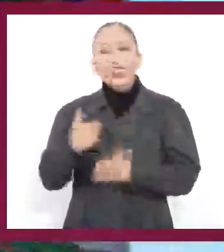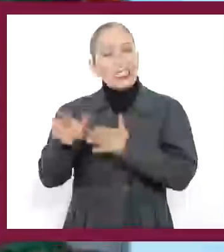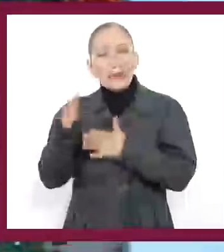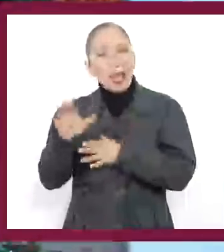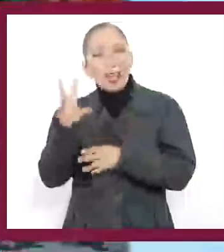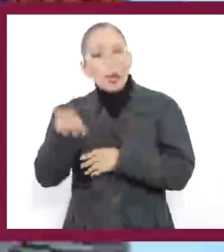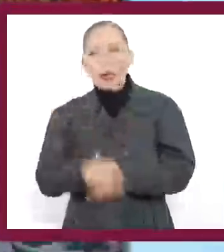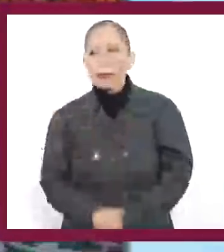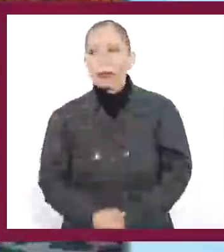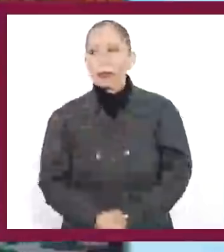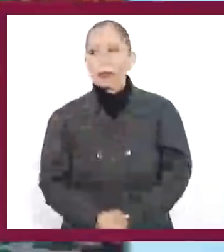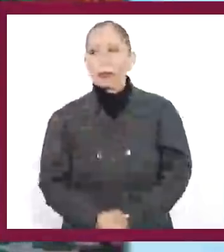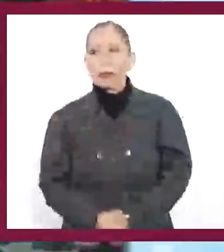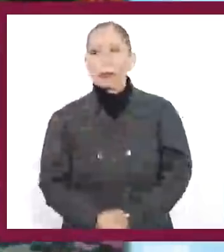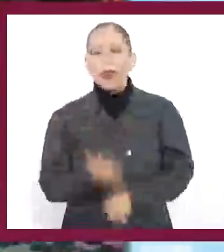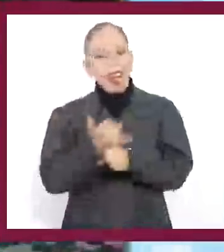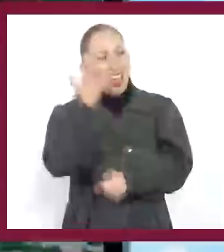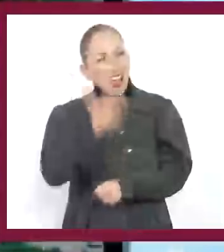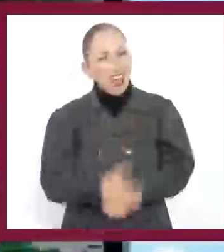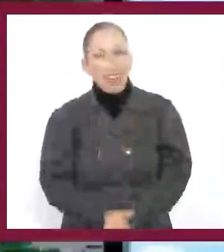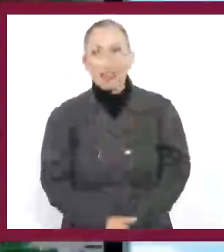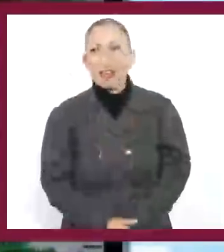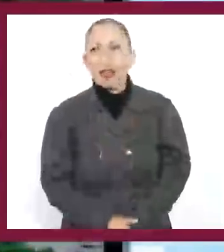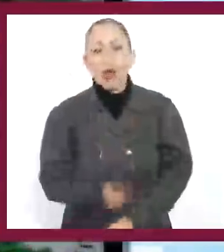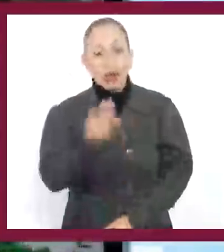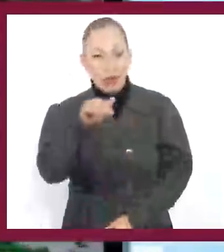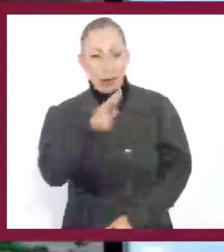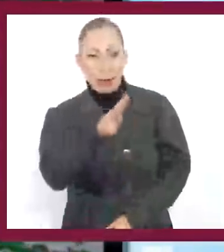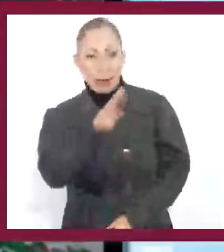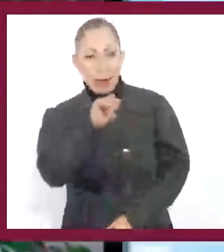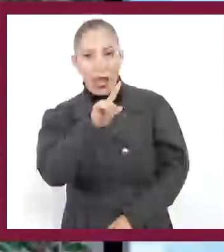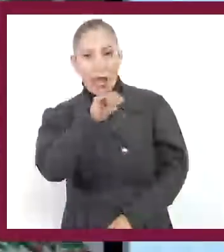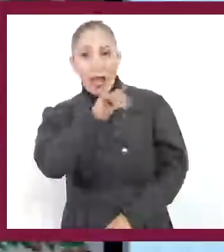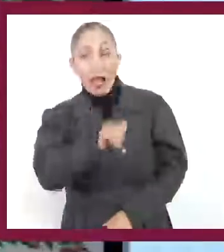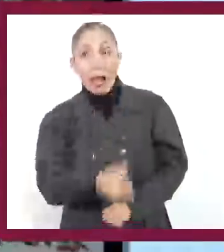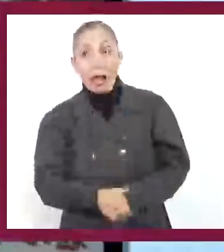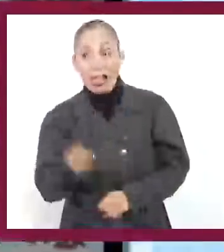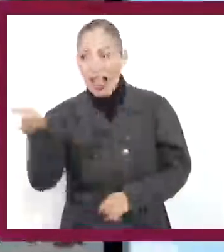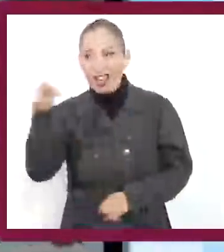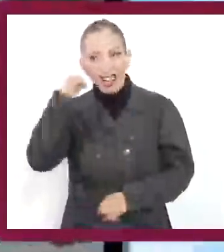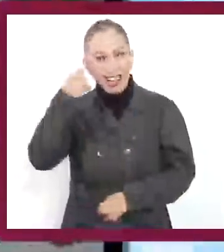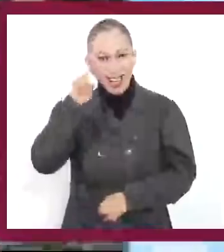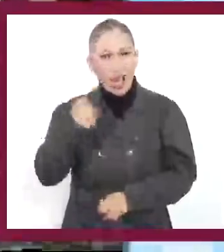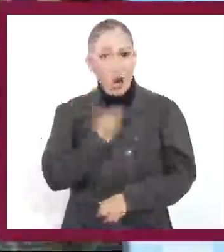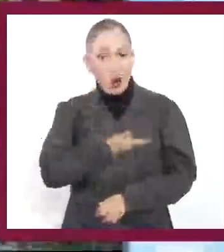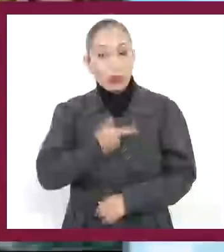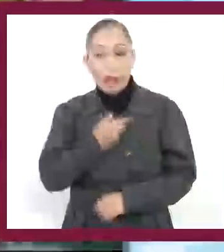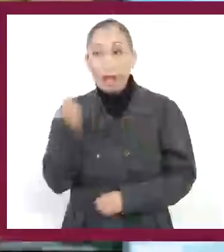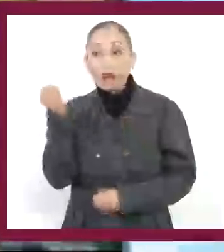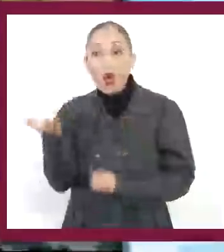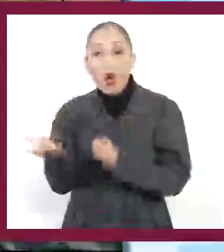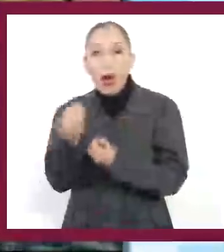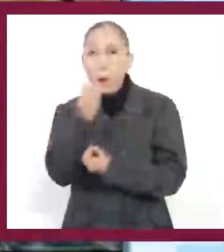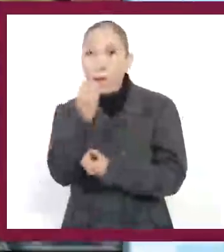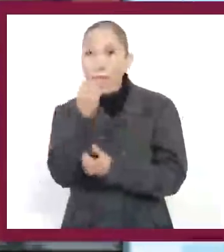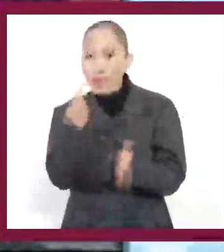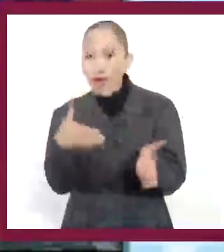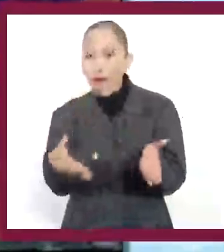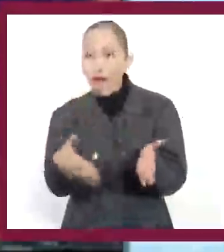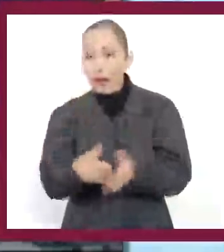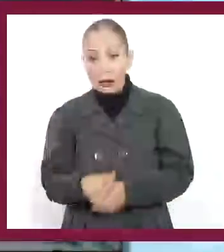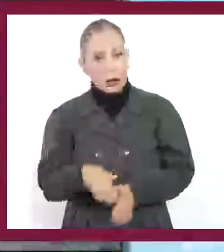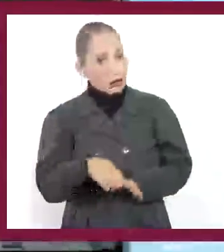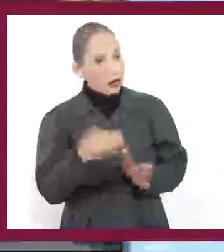Ya, estorbas, no. Ándale. Blancanieves. Al Gruñón le gusta que le comiden cocina.